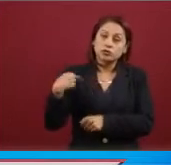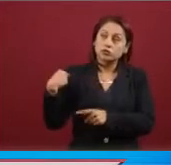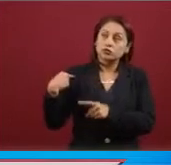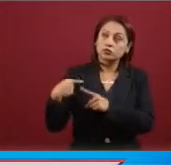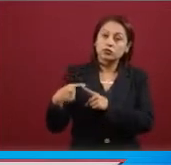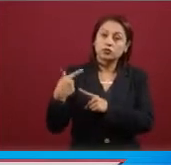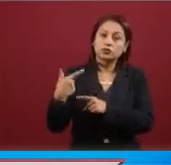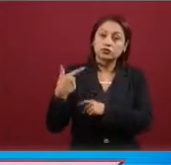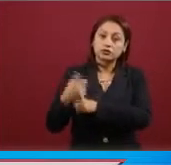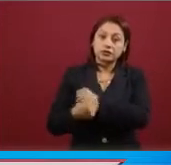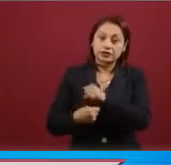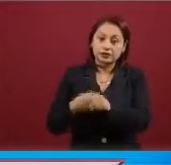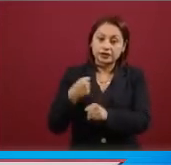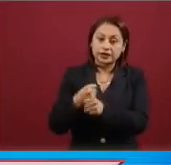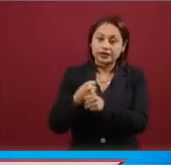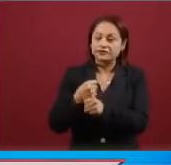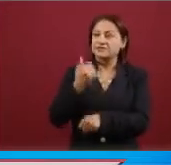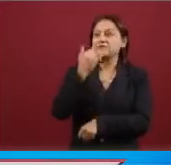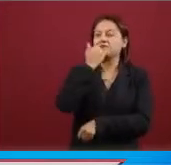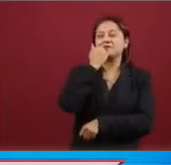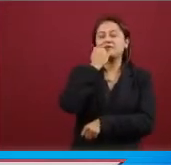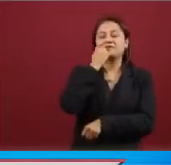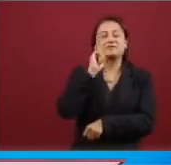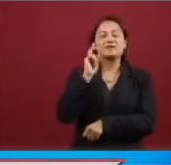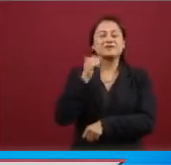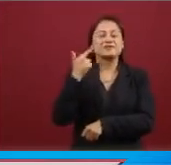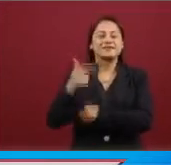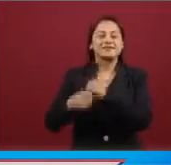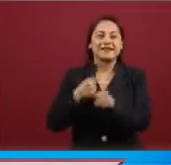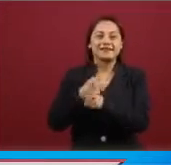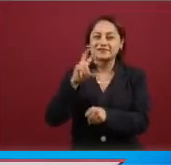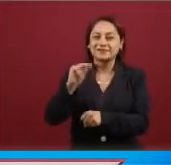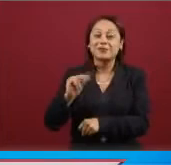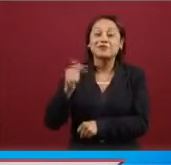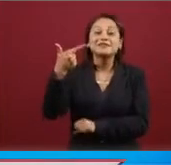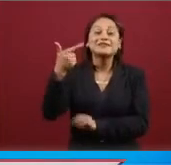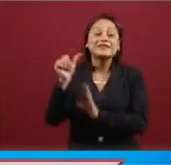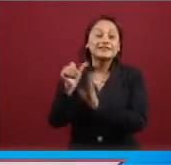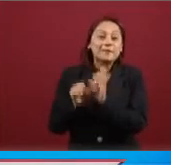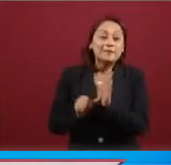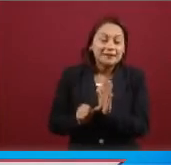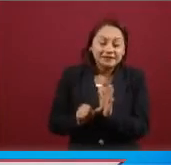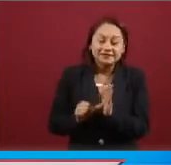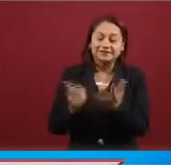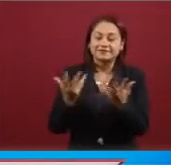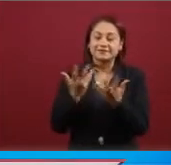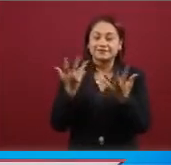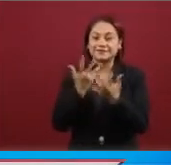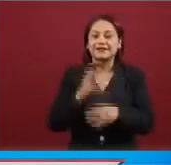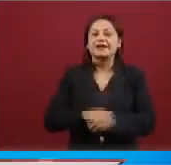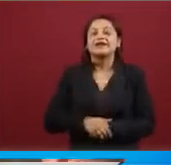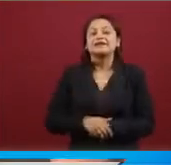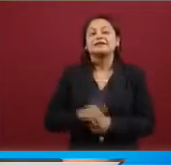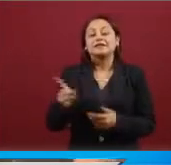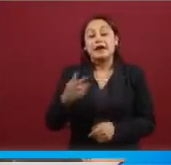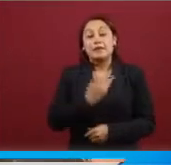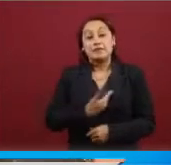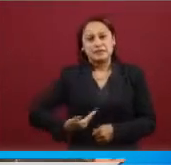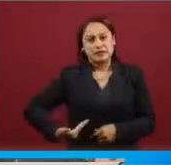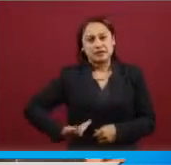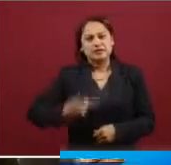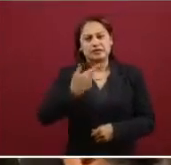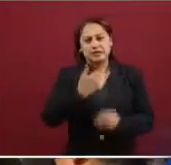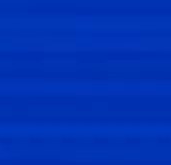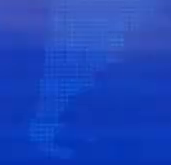prestaciones. Los ajustes se realizan en los altos mandos de Pemex y del gobierno, para finalizar con los lujos de altos funcionarios, incluyendo a los del sindicato